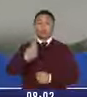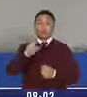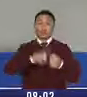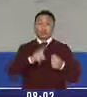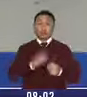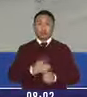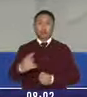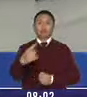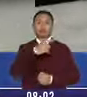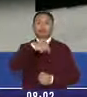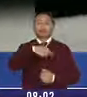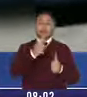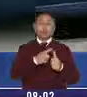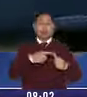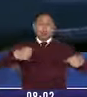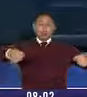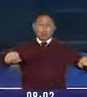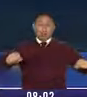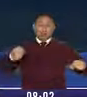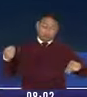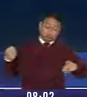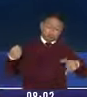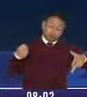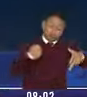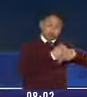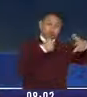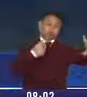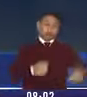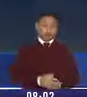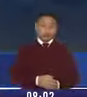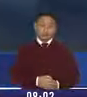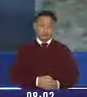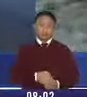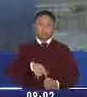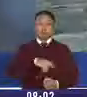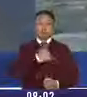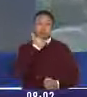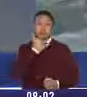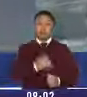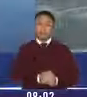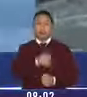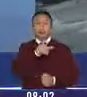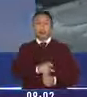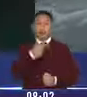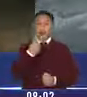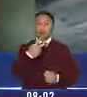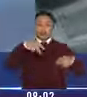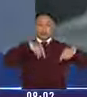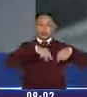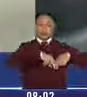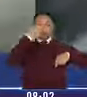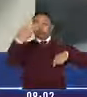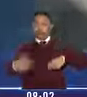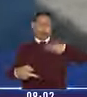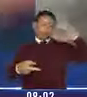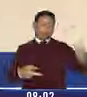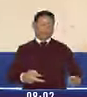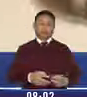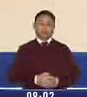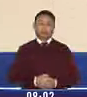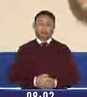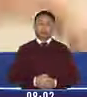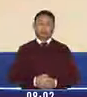primera instancia chocó una motocicleta cuando aparentemente invadió carril. Los ocupantes de la moto volaron por los aires.